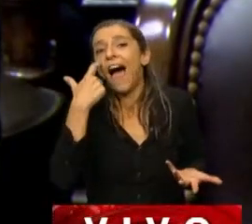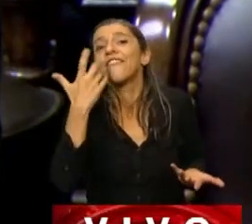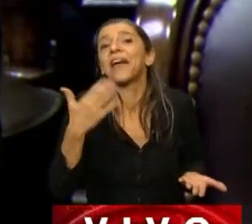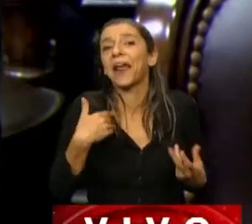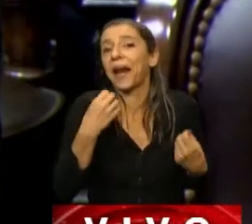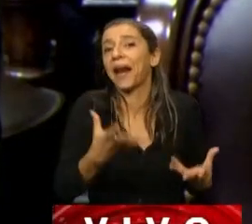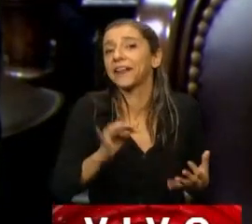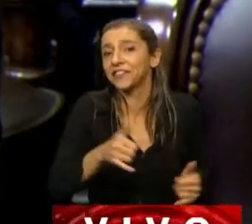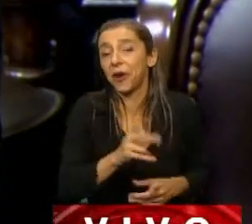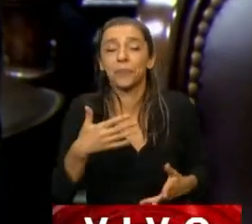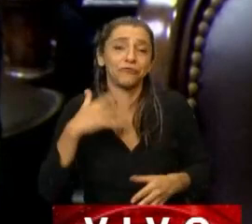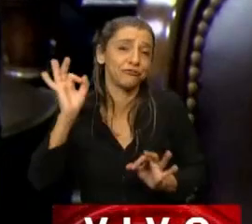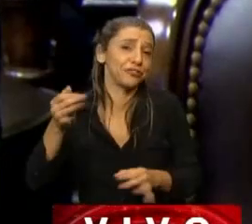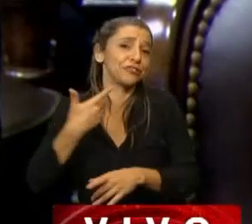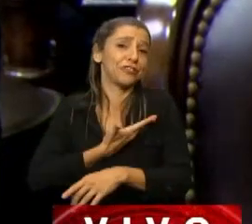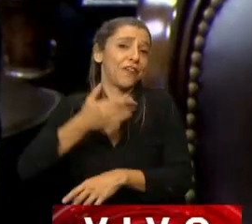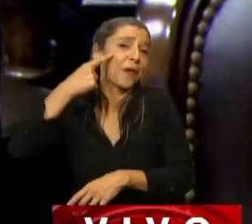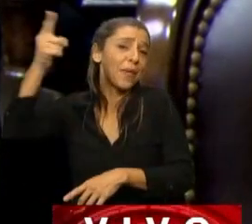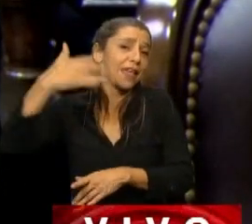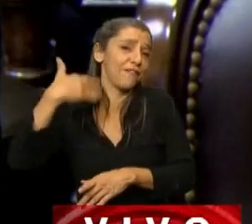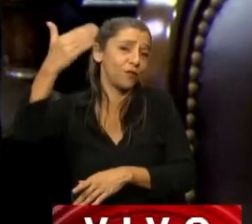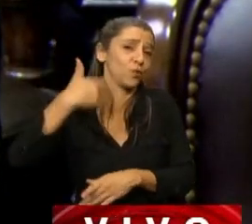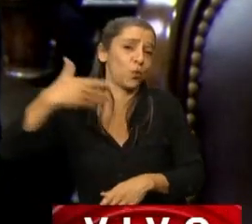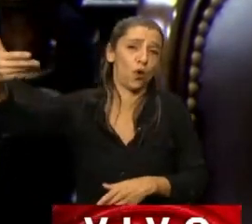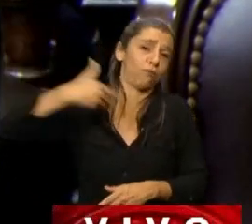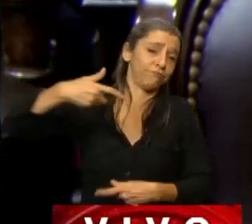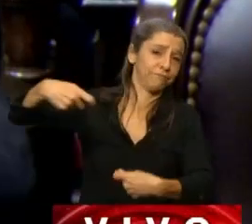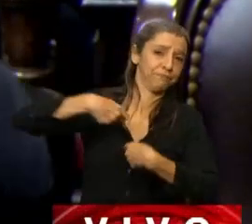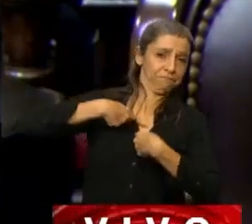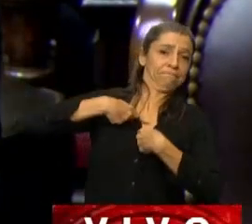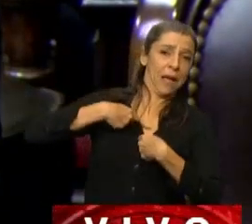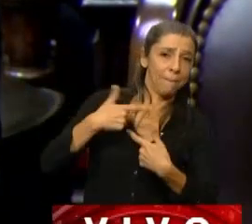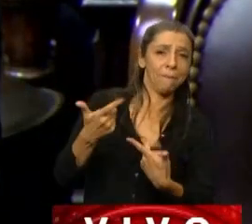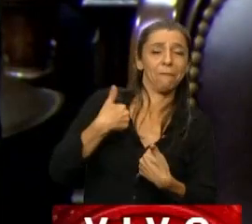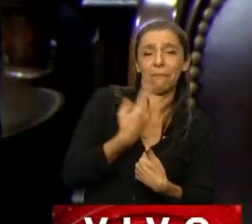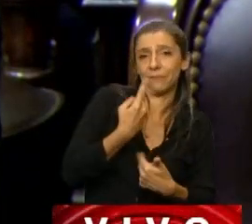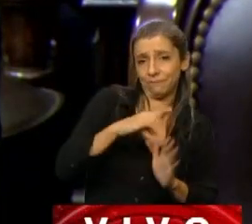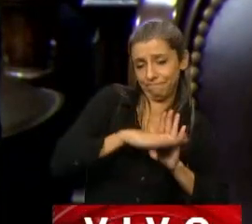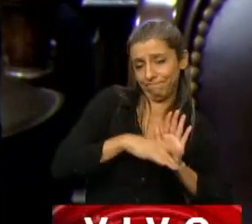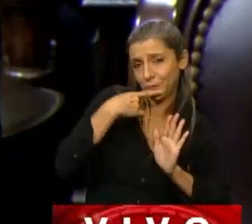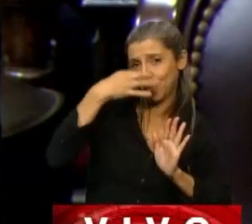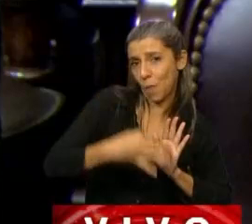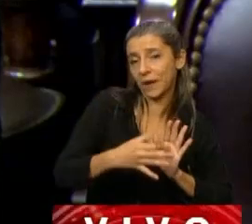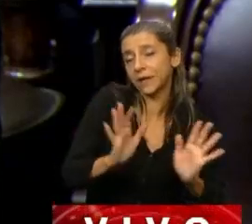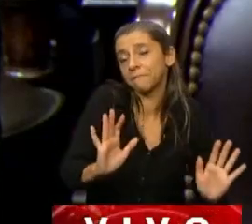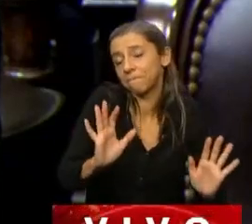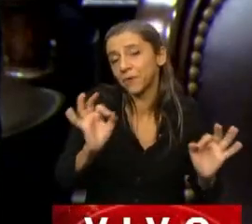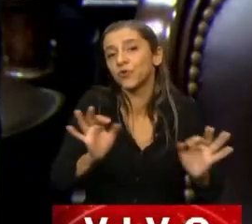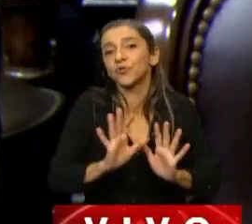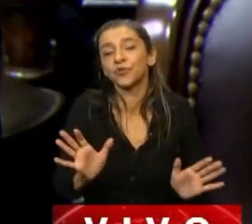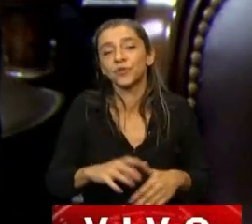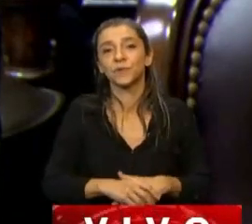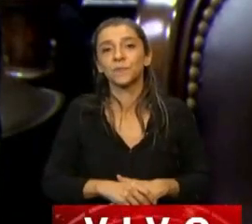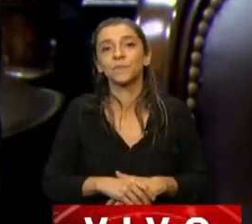misma dirección. Y así con la misma convicción que decimos esto, con la misma firmeza que